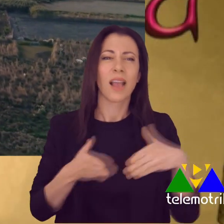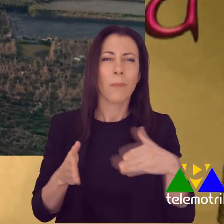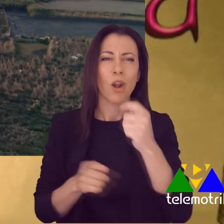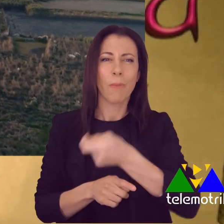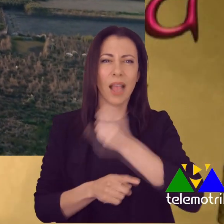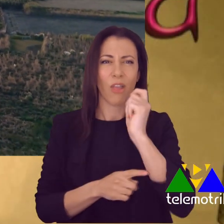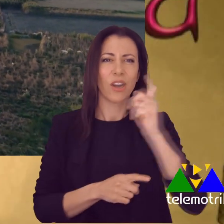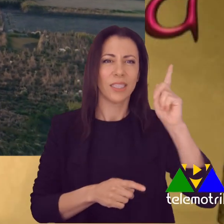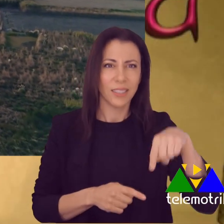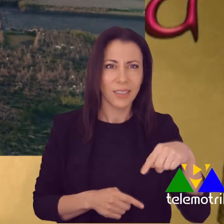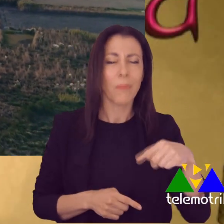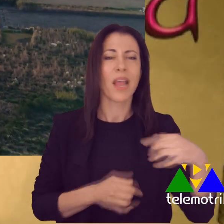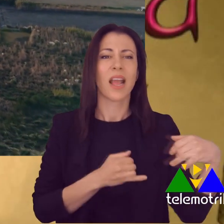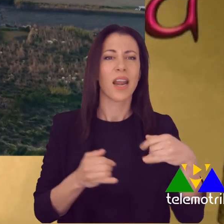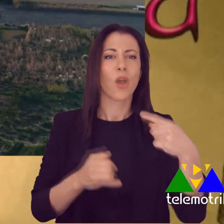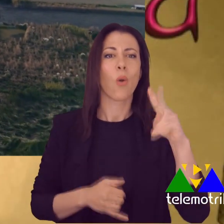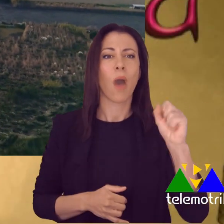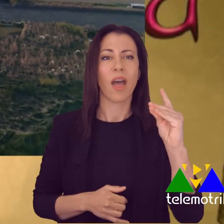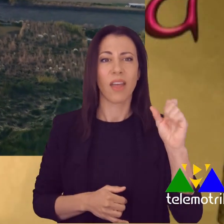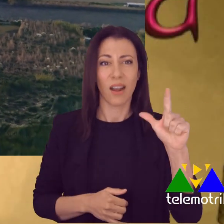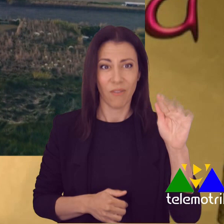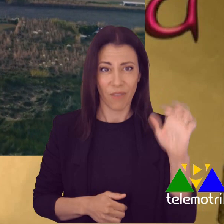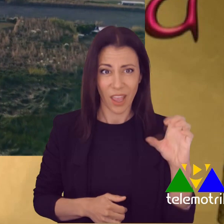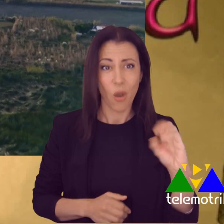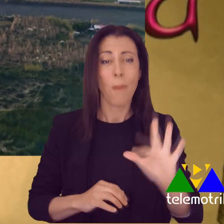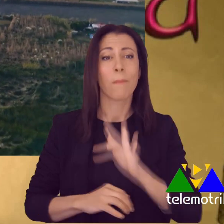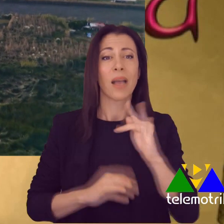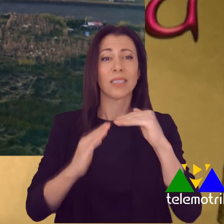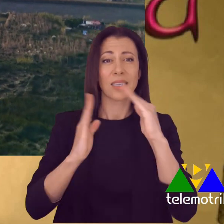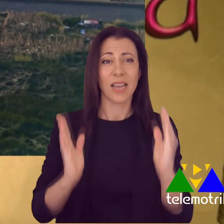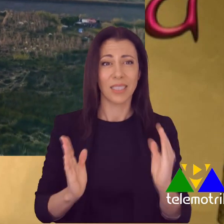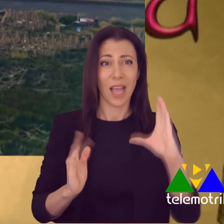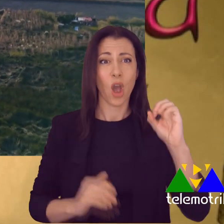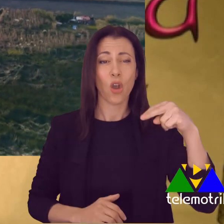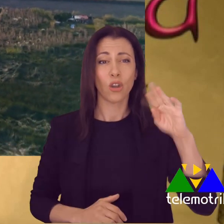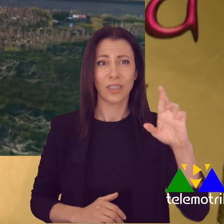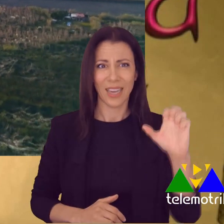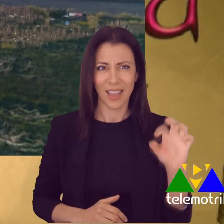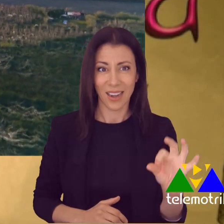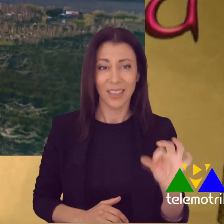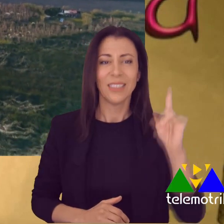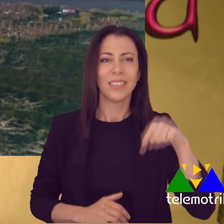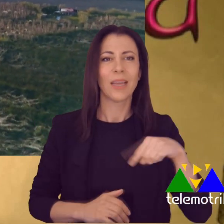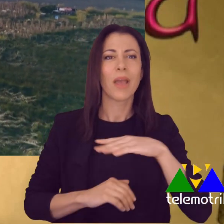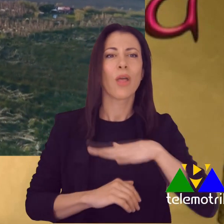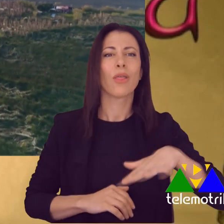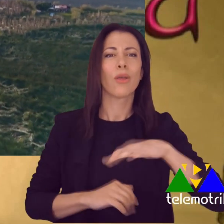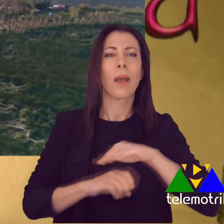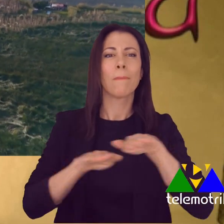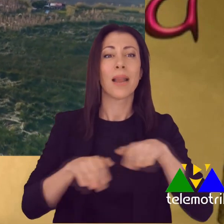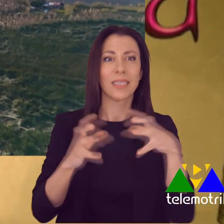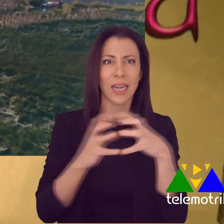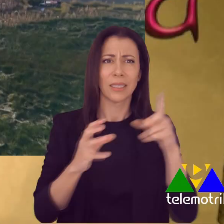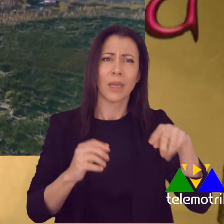de la importancia del río Guadalfeo, hablábamos de Casa Contreras, que la teníamos justo aquí detrás, en la zona de Playa Granada.